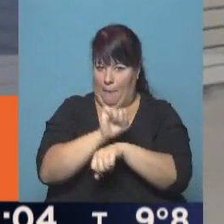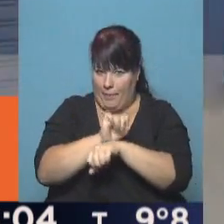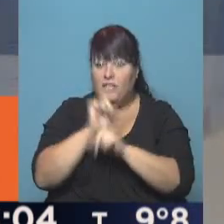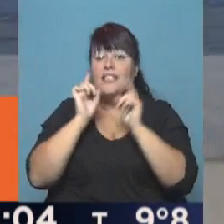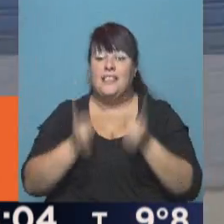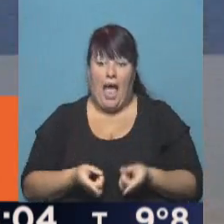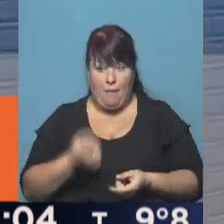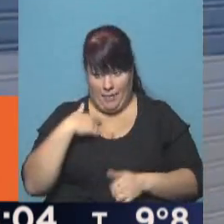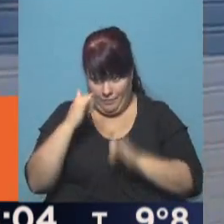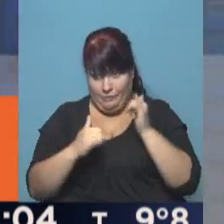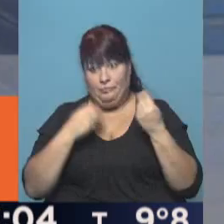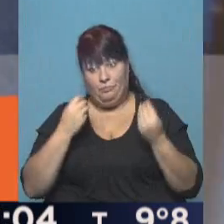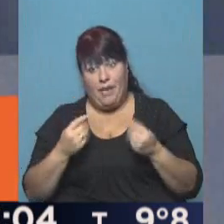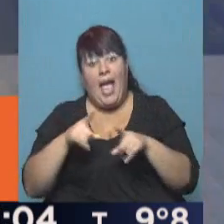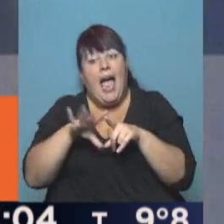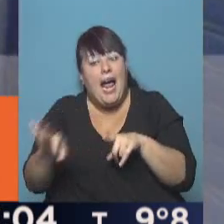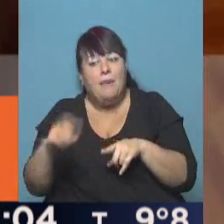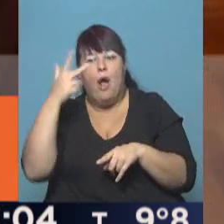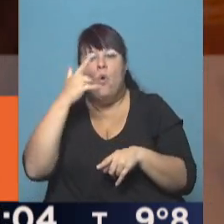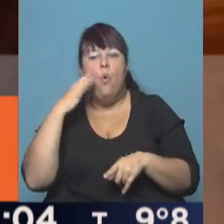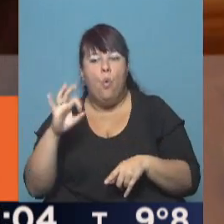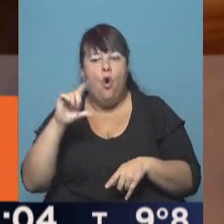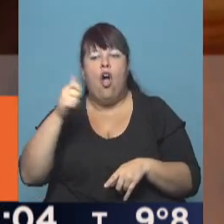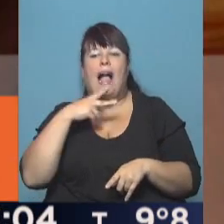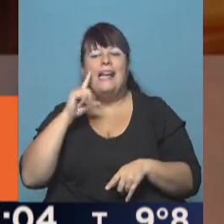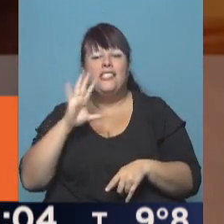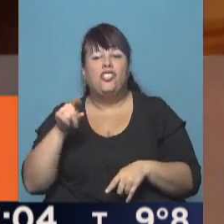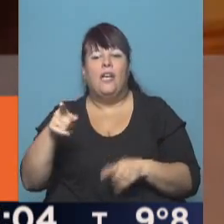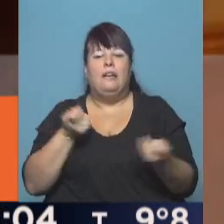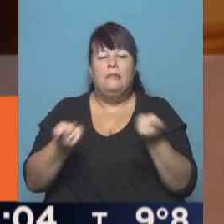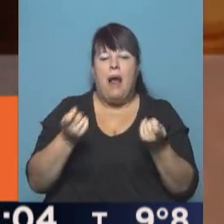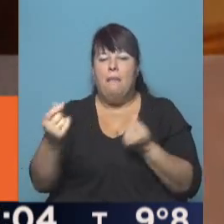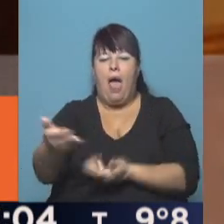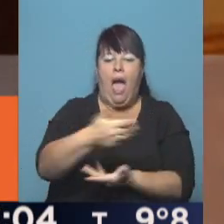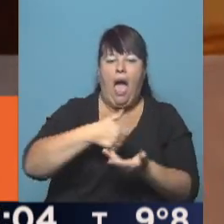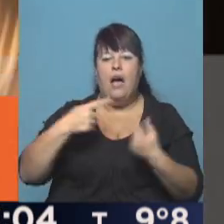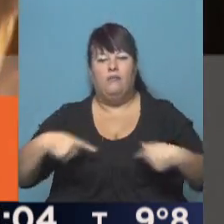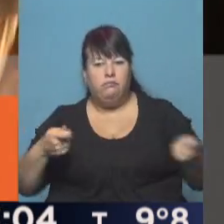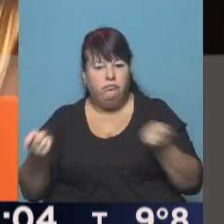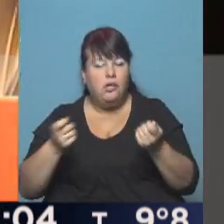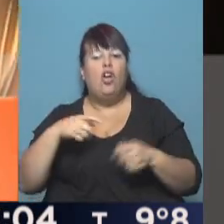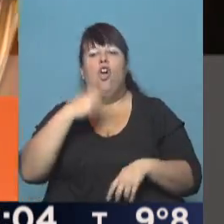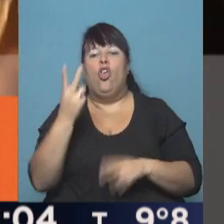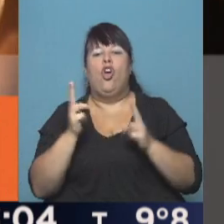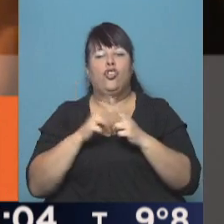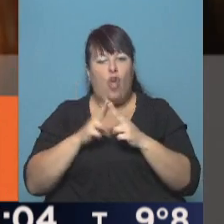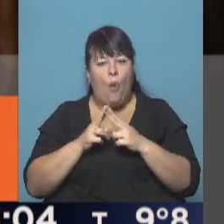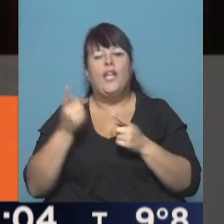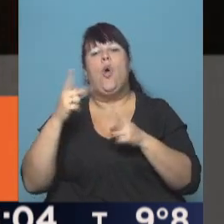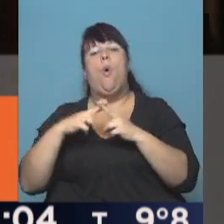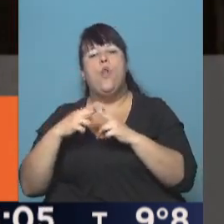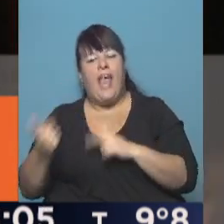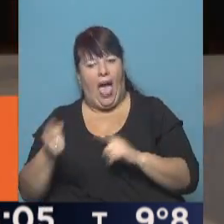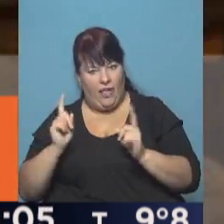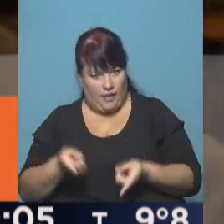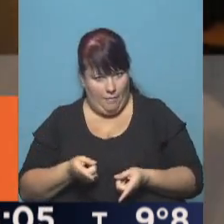cuales están, fíjate vos, también el hermano Hugo Castillo, que es el que regenteaba La Saladita, también dos sobrinos y una cuñada.